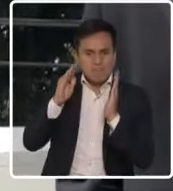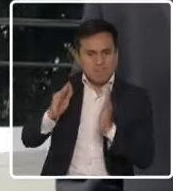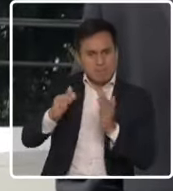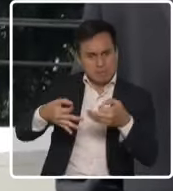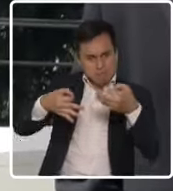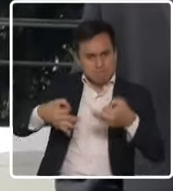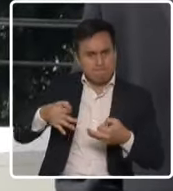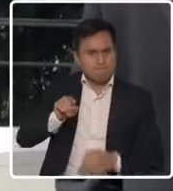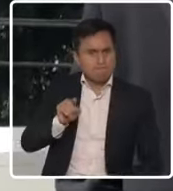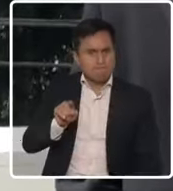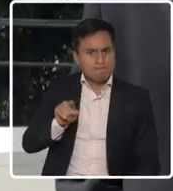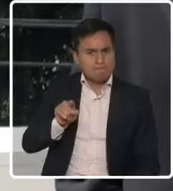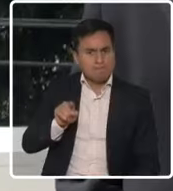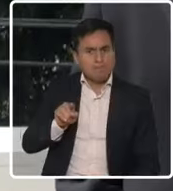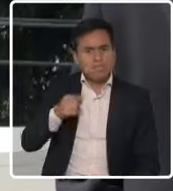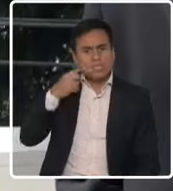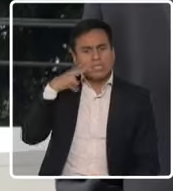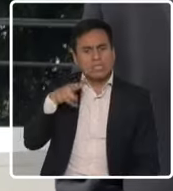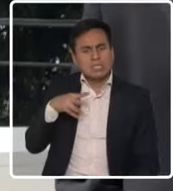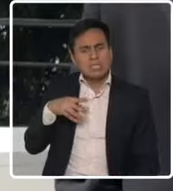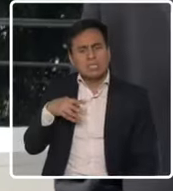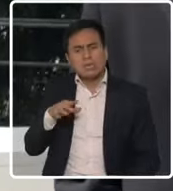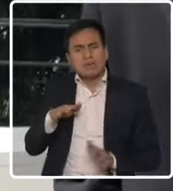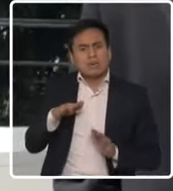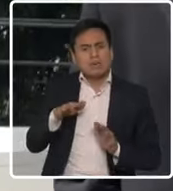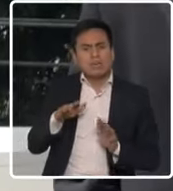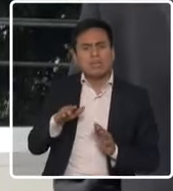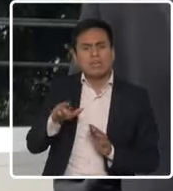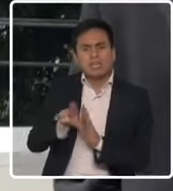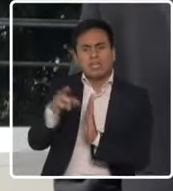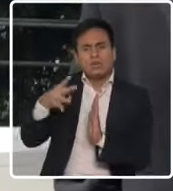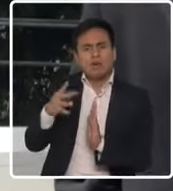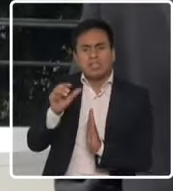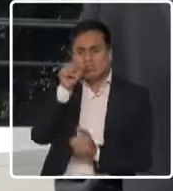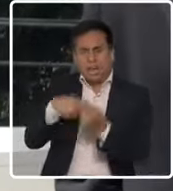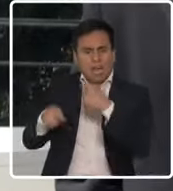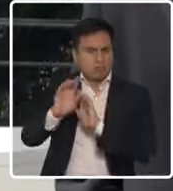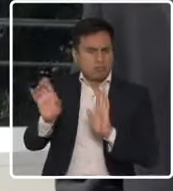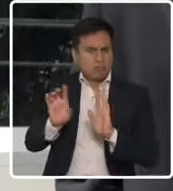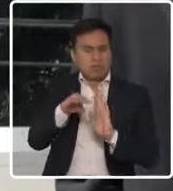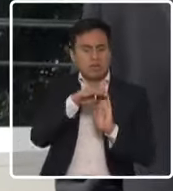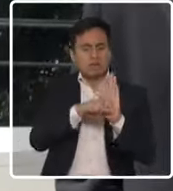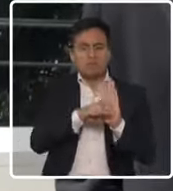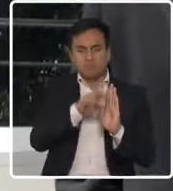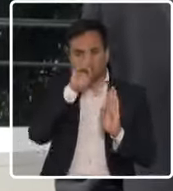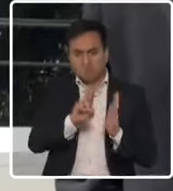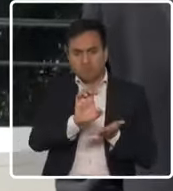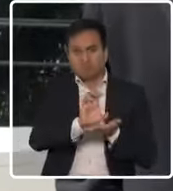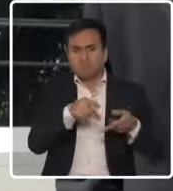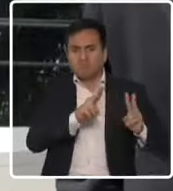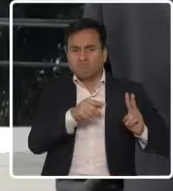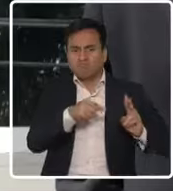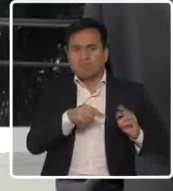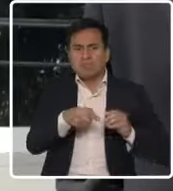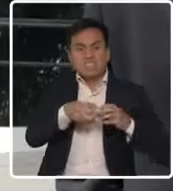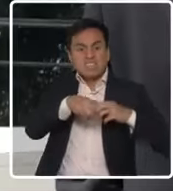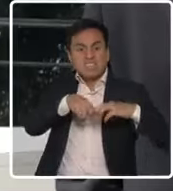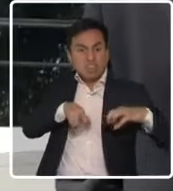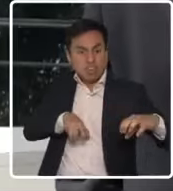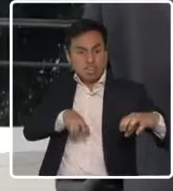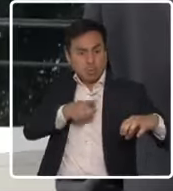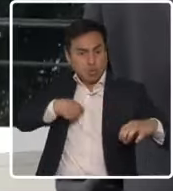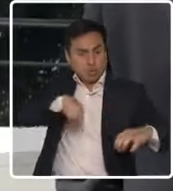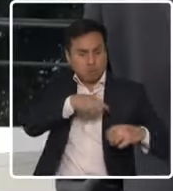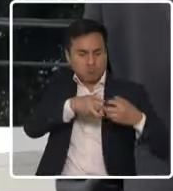firme, sin contemplaciones contra los delincuentes y el narco, en el marco del Estado de Derecho, y sin divisiones